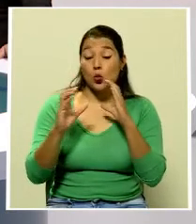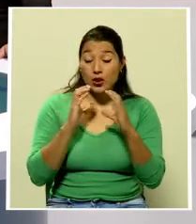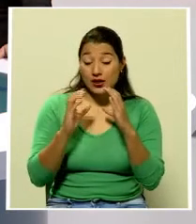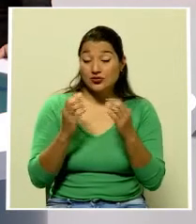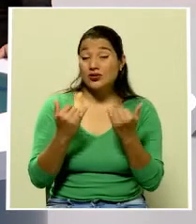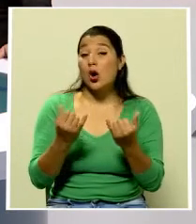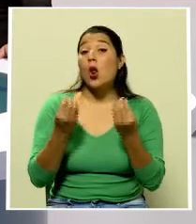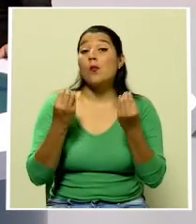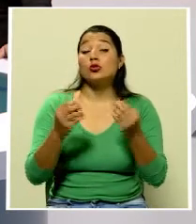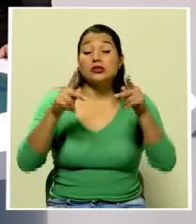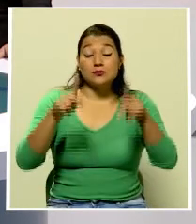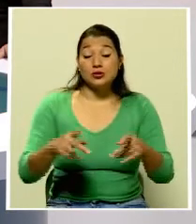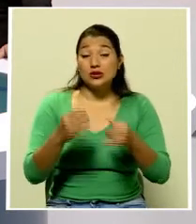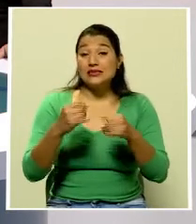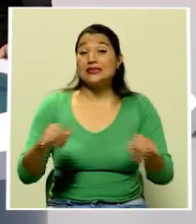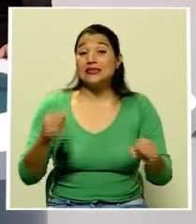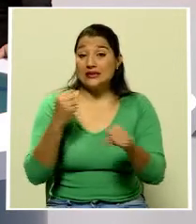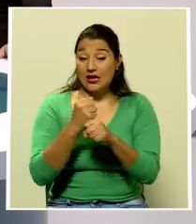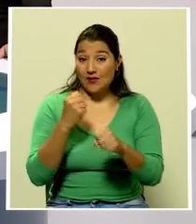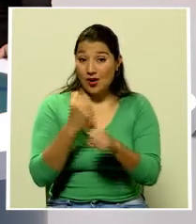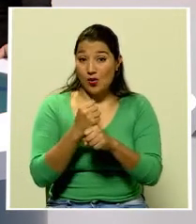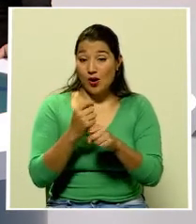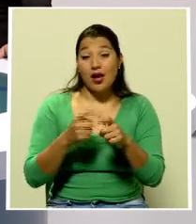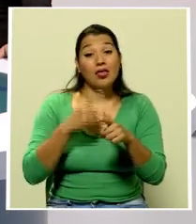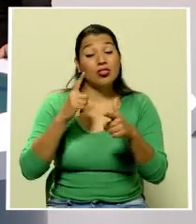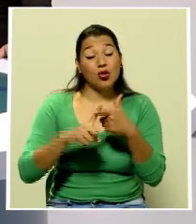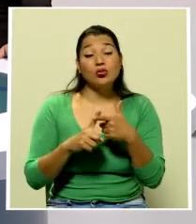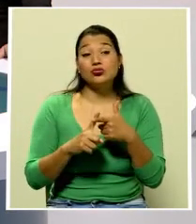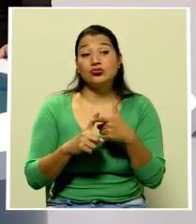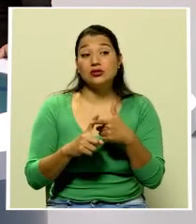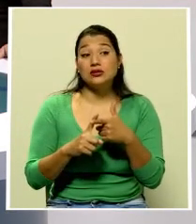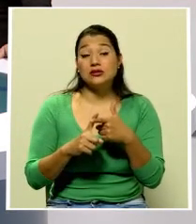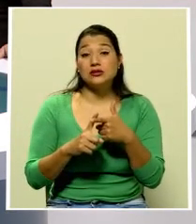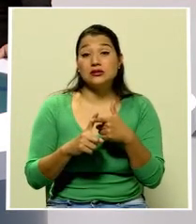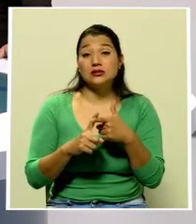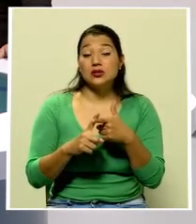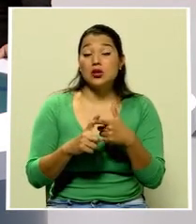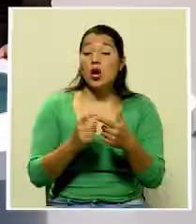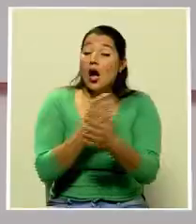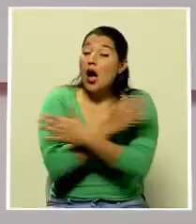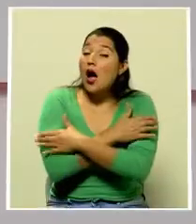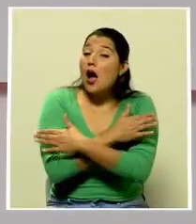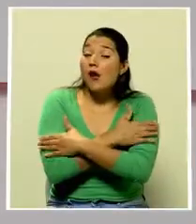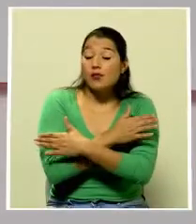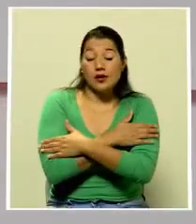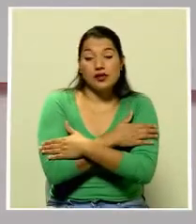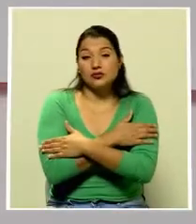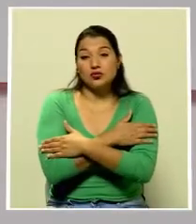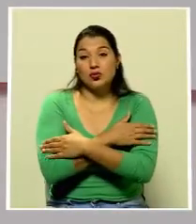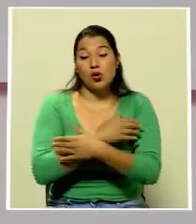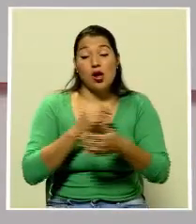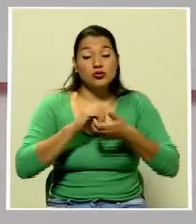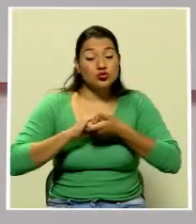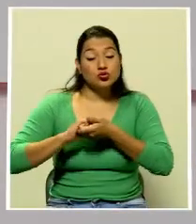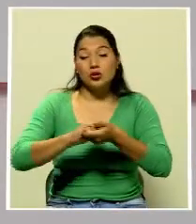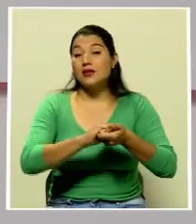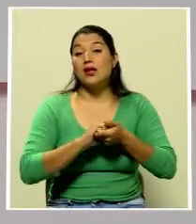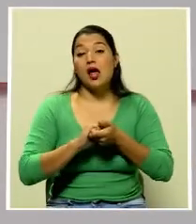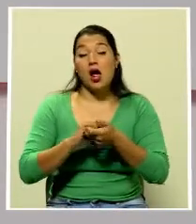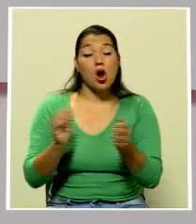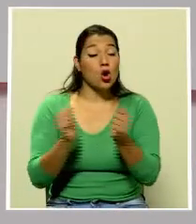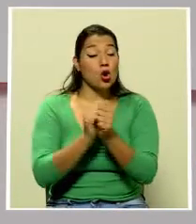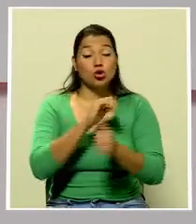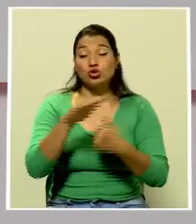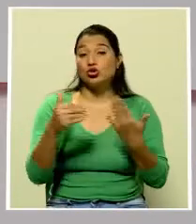desempleo también en el gremio, así que un enorme, ¿verdad?, abrazo, cariño, solidaridad con todos